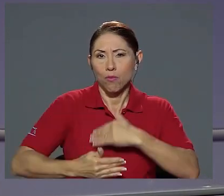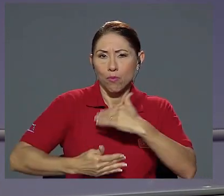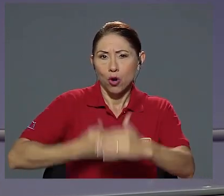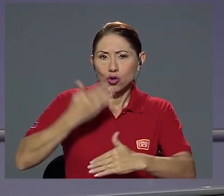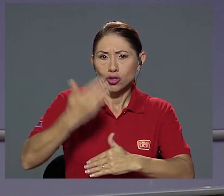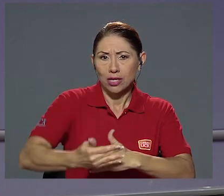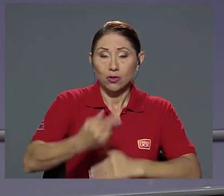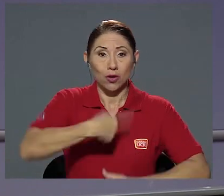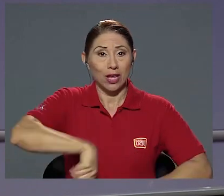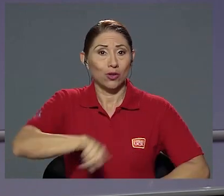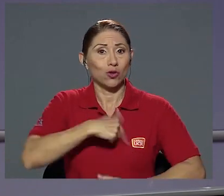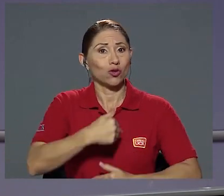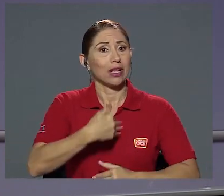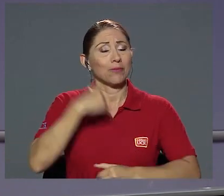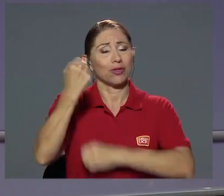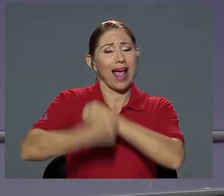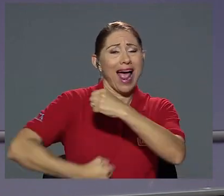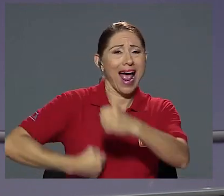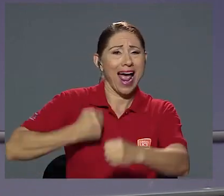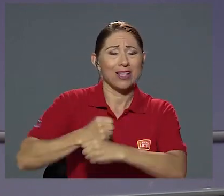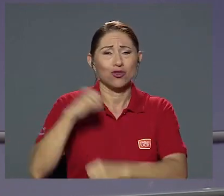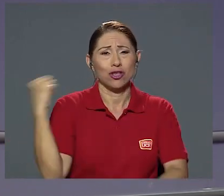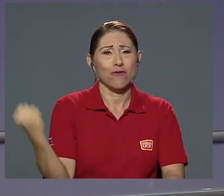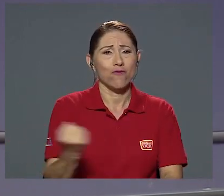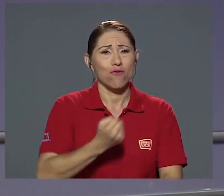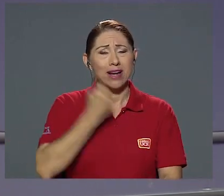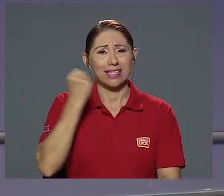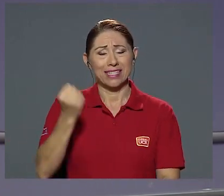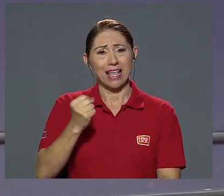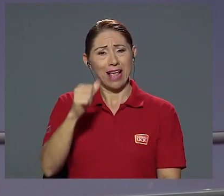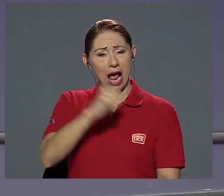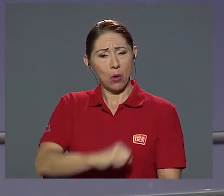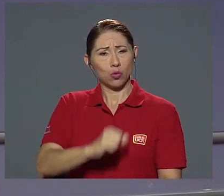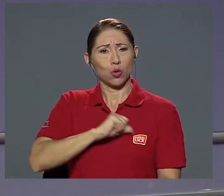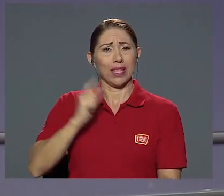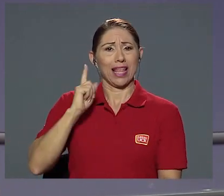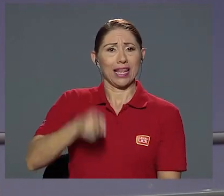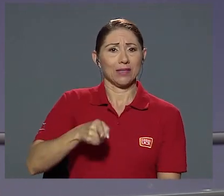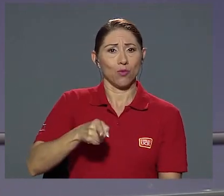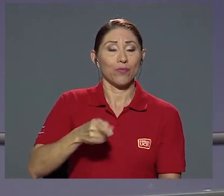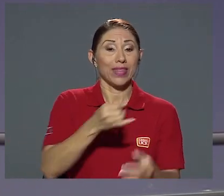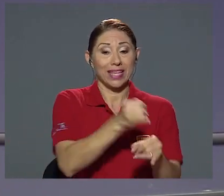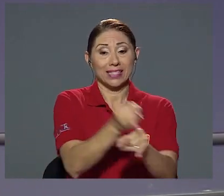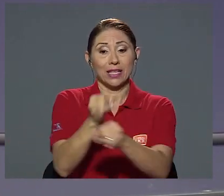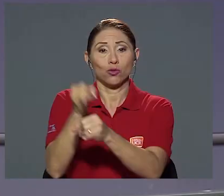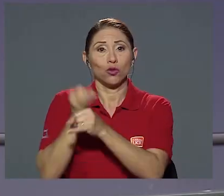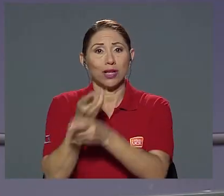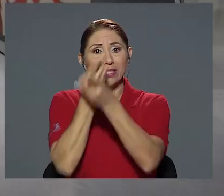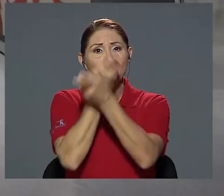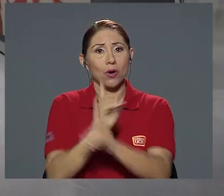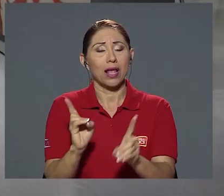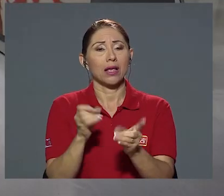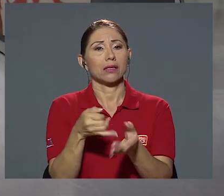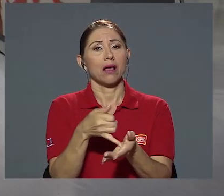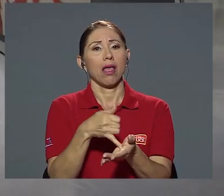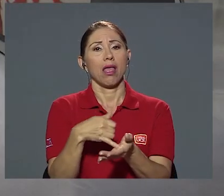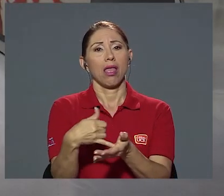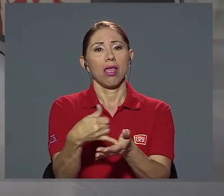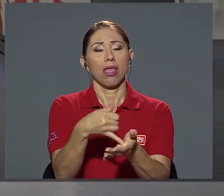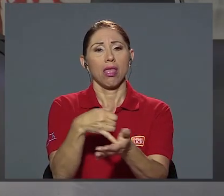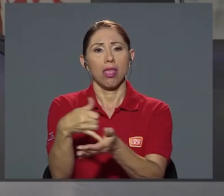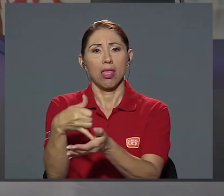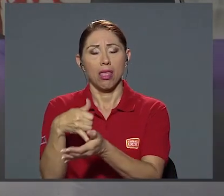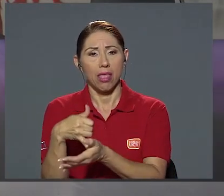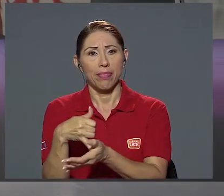tenemos años de fuerte autoritarismo con un debilitamiento o destrucción de instituciones democráticas que